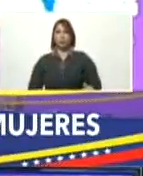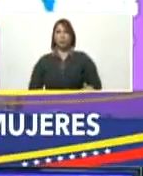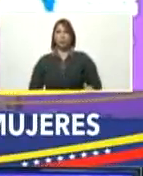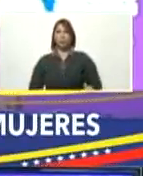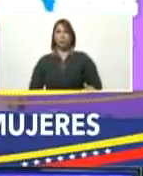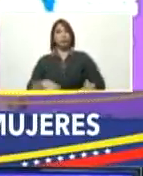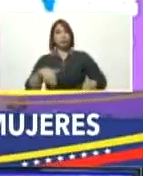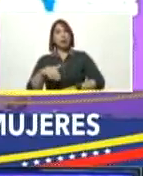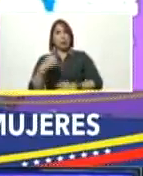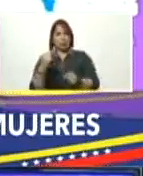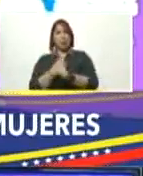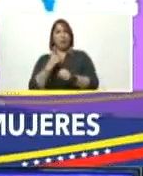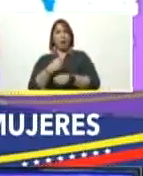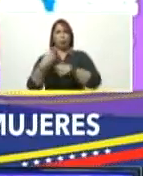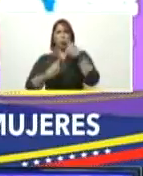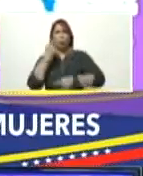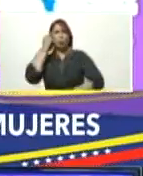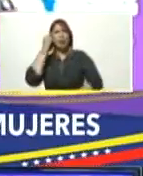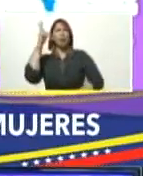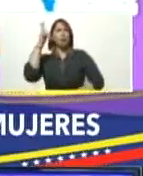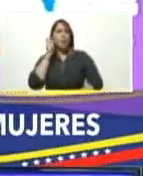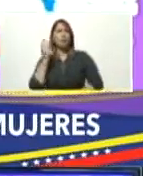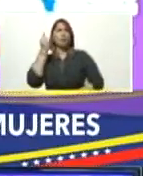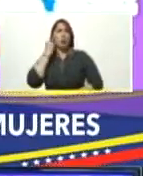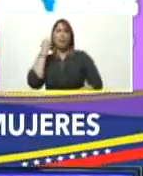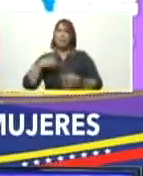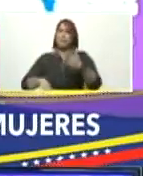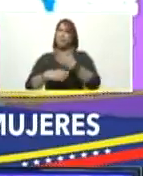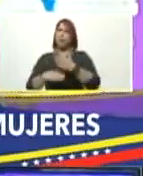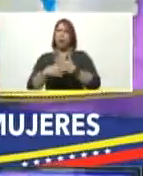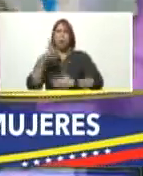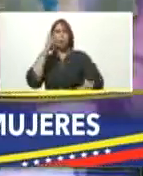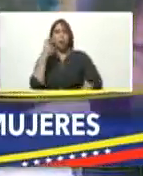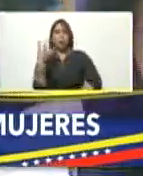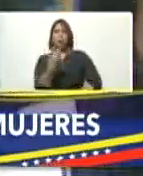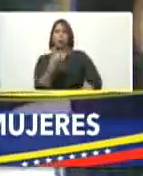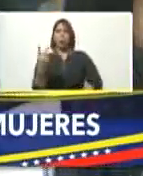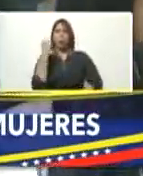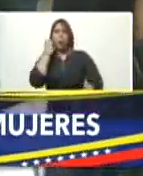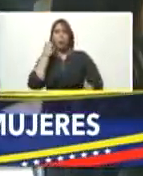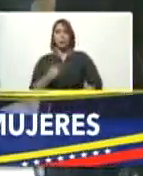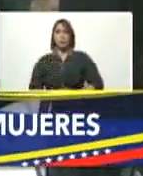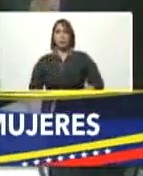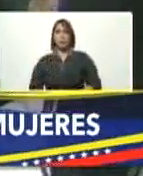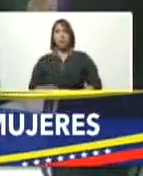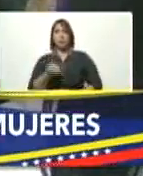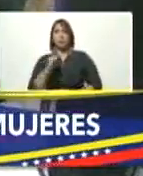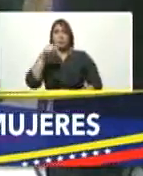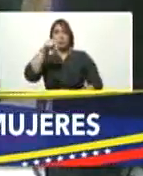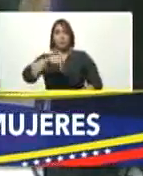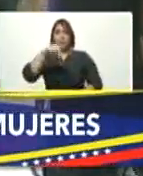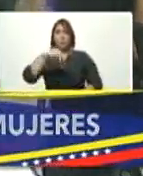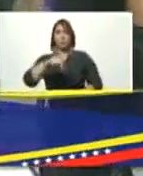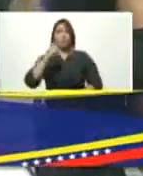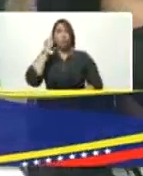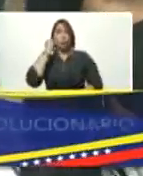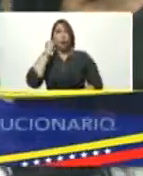como le digo yo, escucharla, escucharla. Vamos a escuchar a dos mujeres que están aquí, de esas mujeres de a